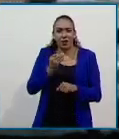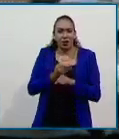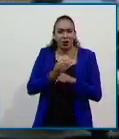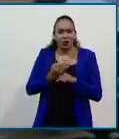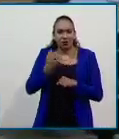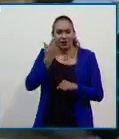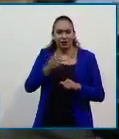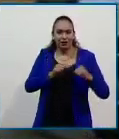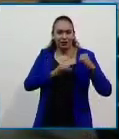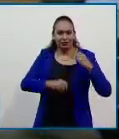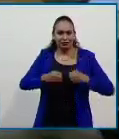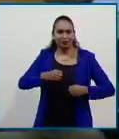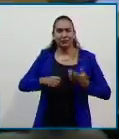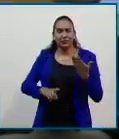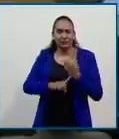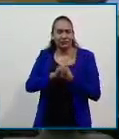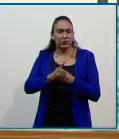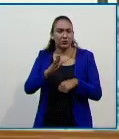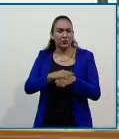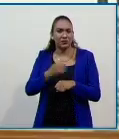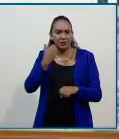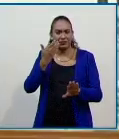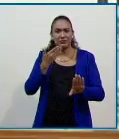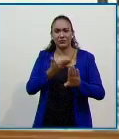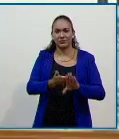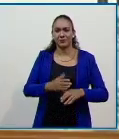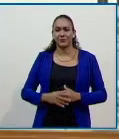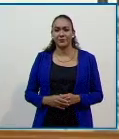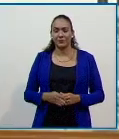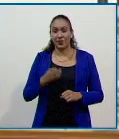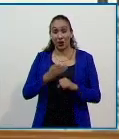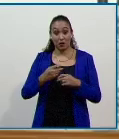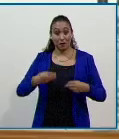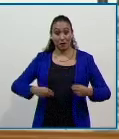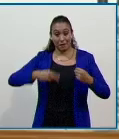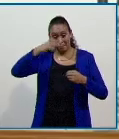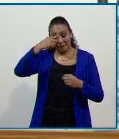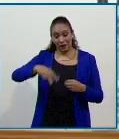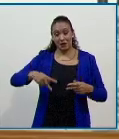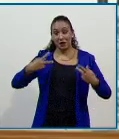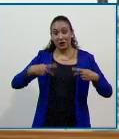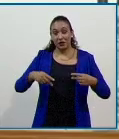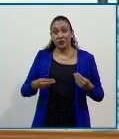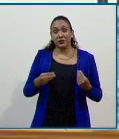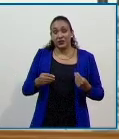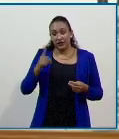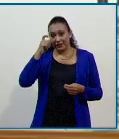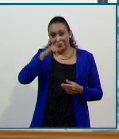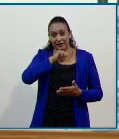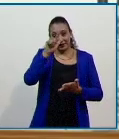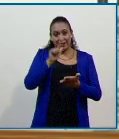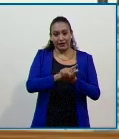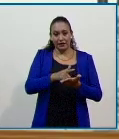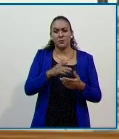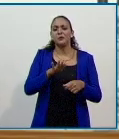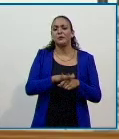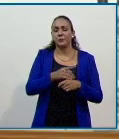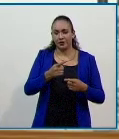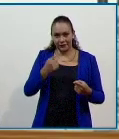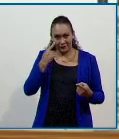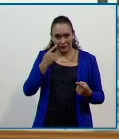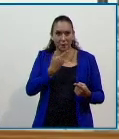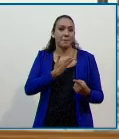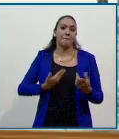el sistema de justicia mexicano. Nos encontramos en un momento crucial para el sistema de justicia en nuestro país. La